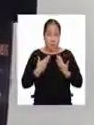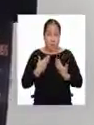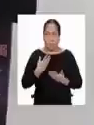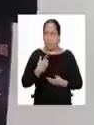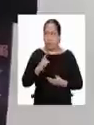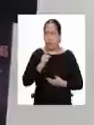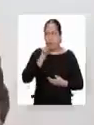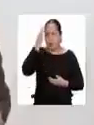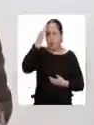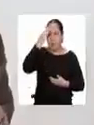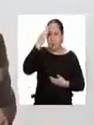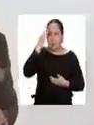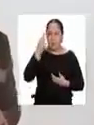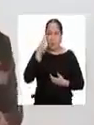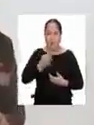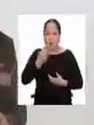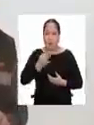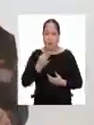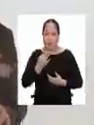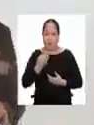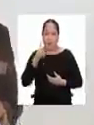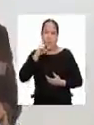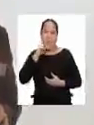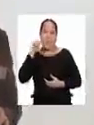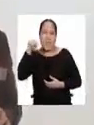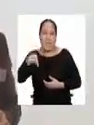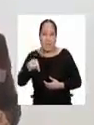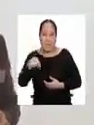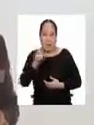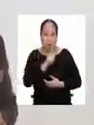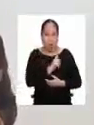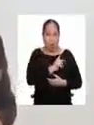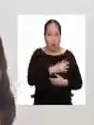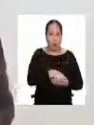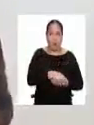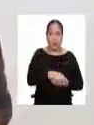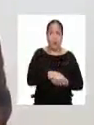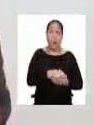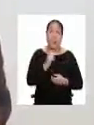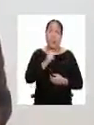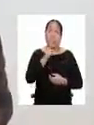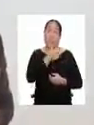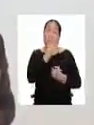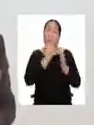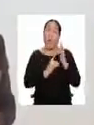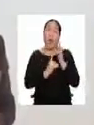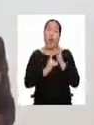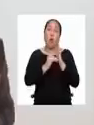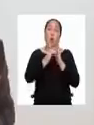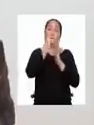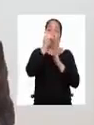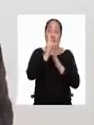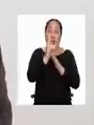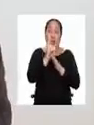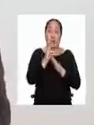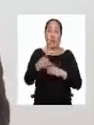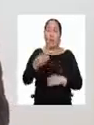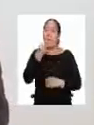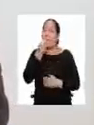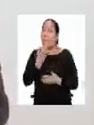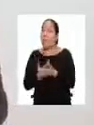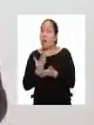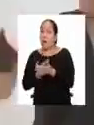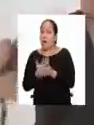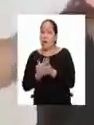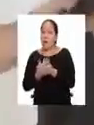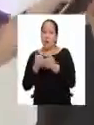si estamos en el mundo real o no? Va a ir evolucionando, que finalmente va a ser una realidad tan buena, tan creíble, que finalmente diferenciarlas